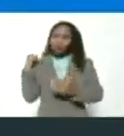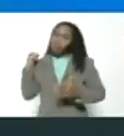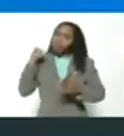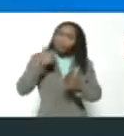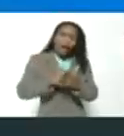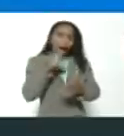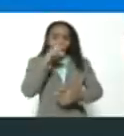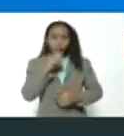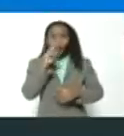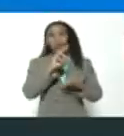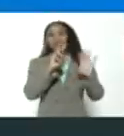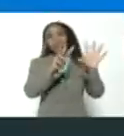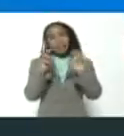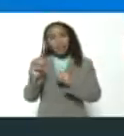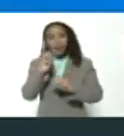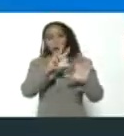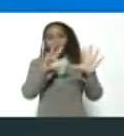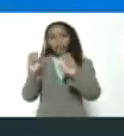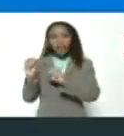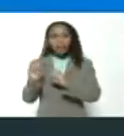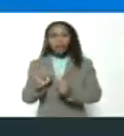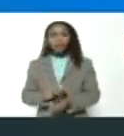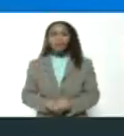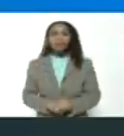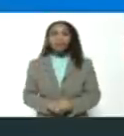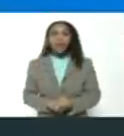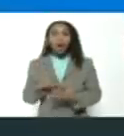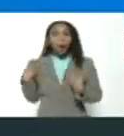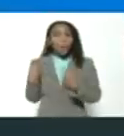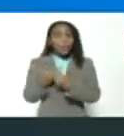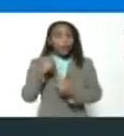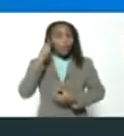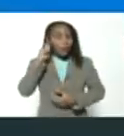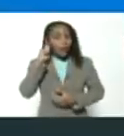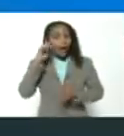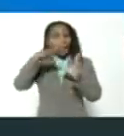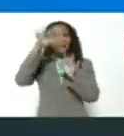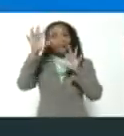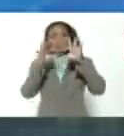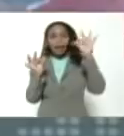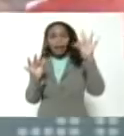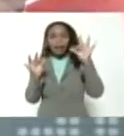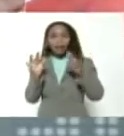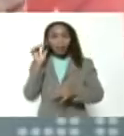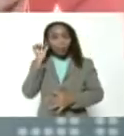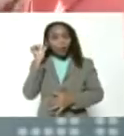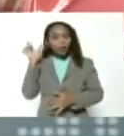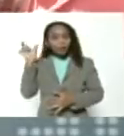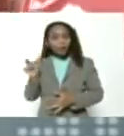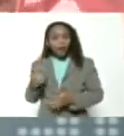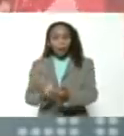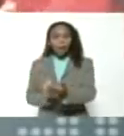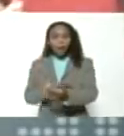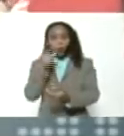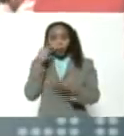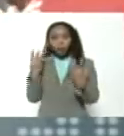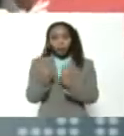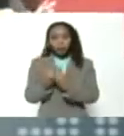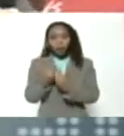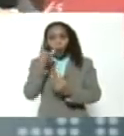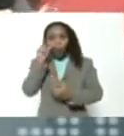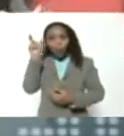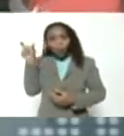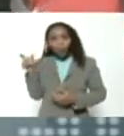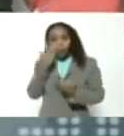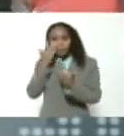años 70, 80, la compañera Estrella Sanoja, hermano de mi gran compañero Raúl